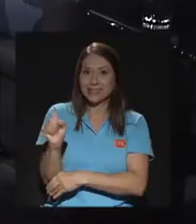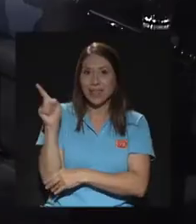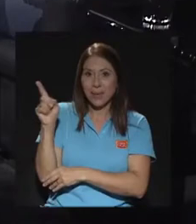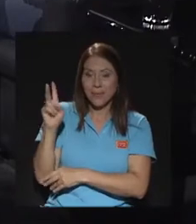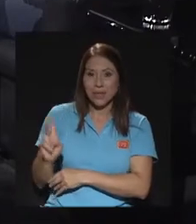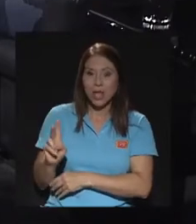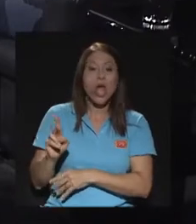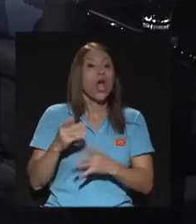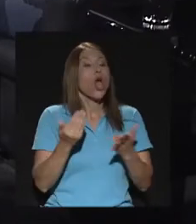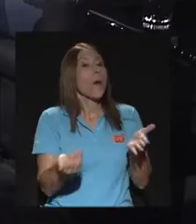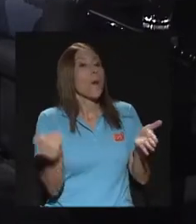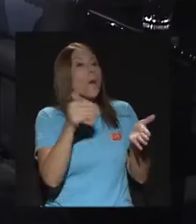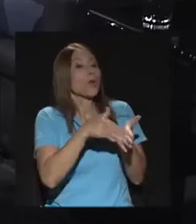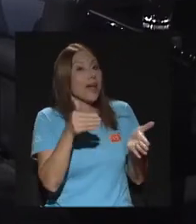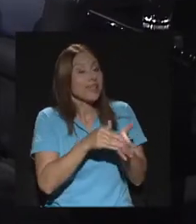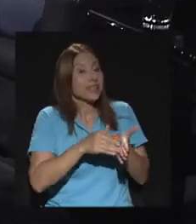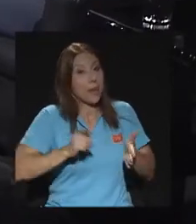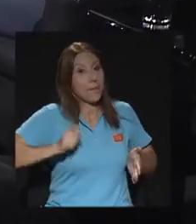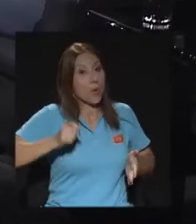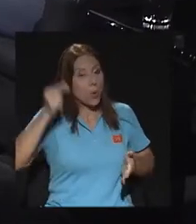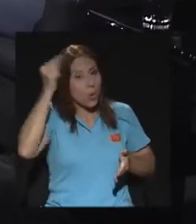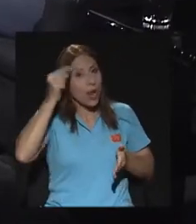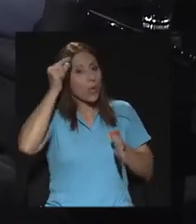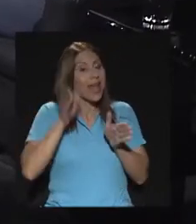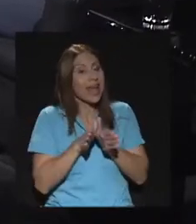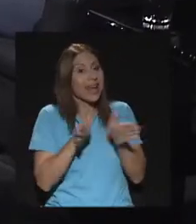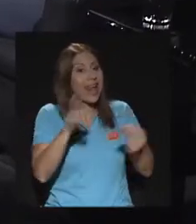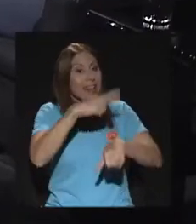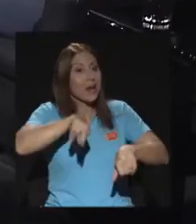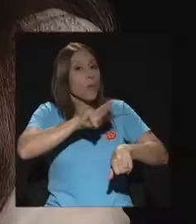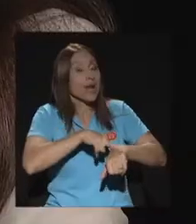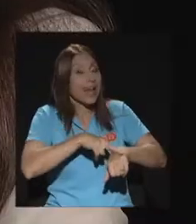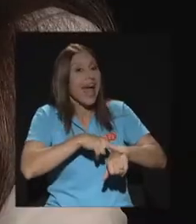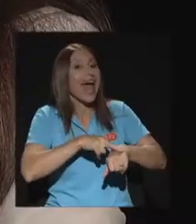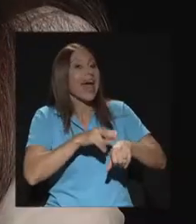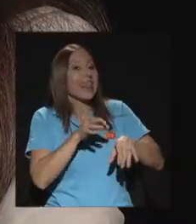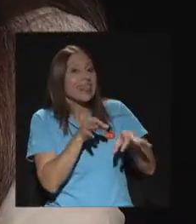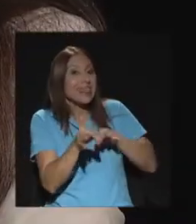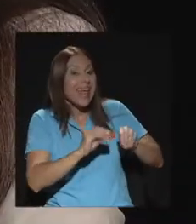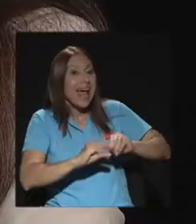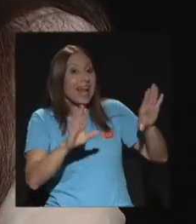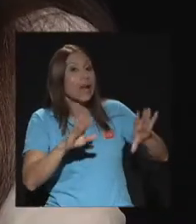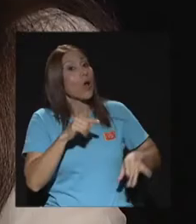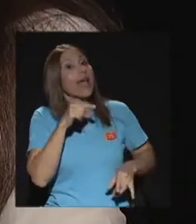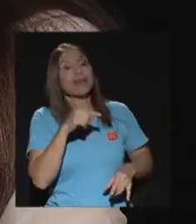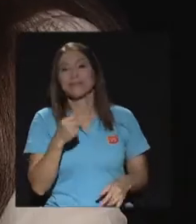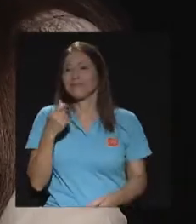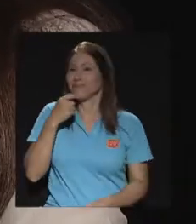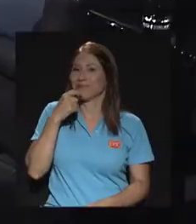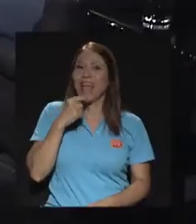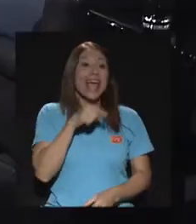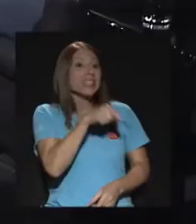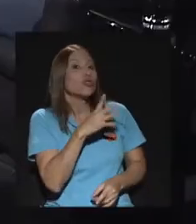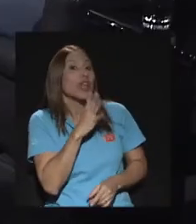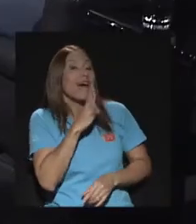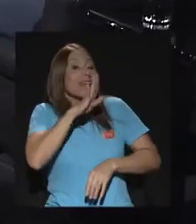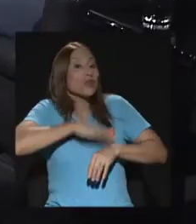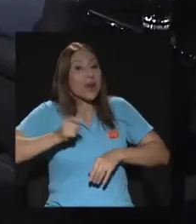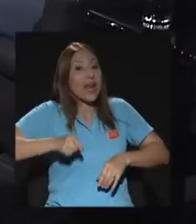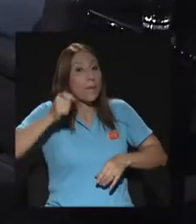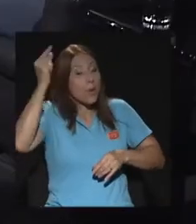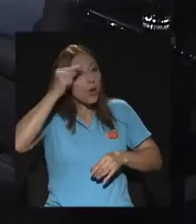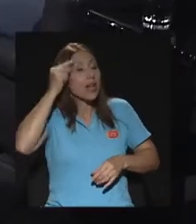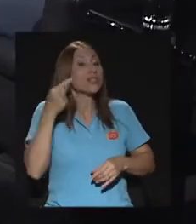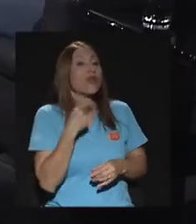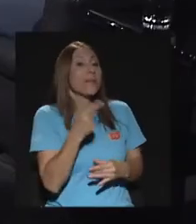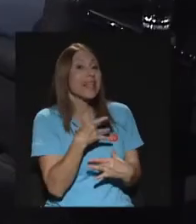la Procuraduría General de la República deja claro, es que usted habla de la Procuraduría cuando le interesa. Cuando no quiere, no habla de la Procuraduría. Aquí